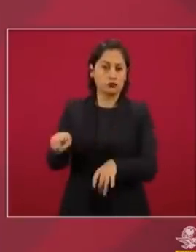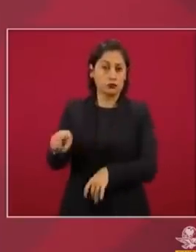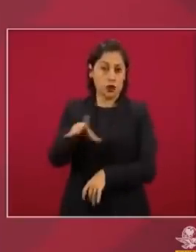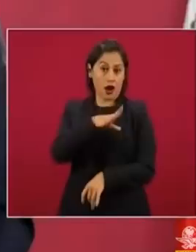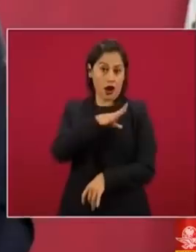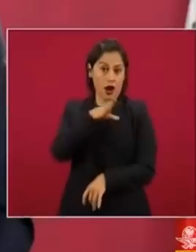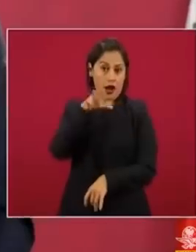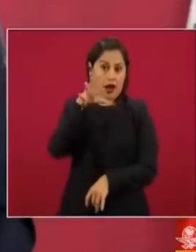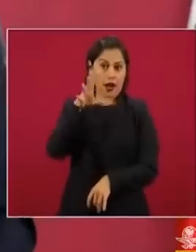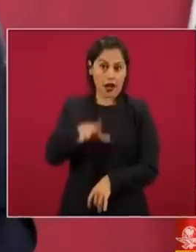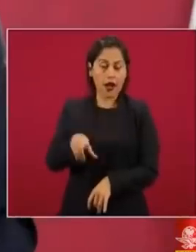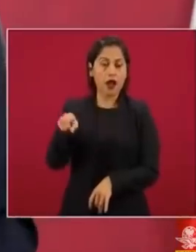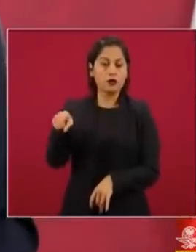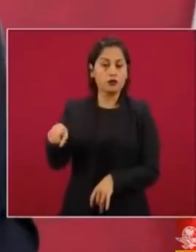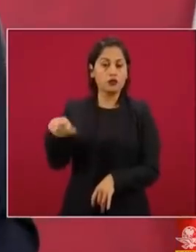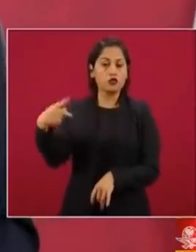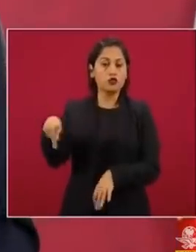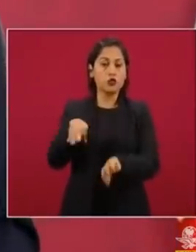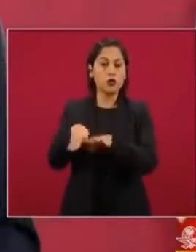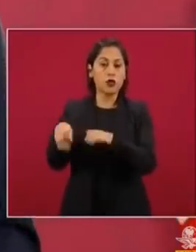debe manchar